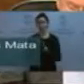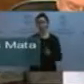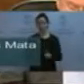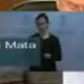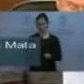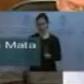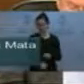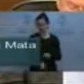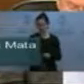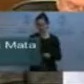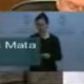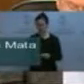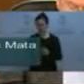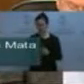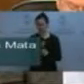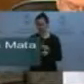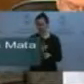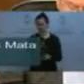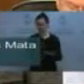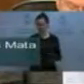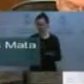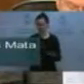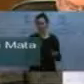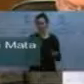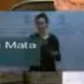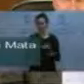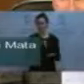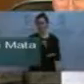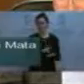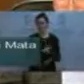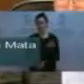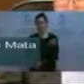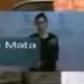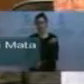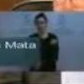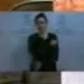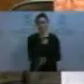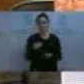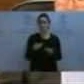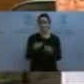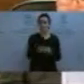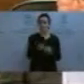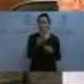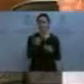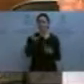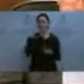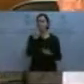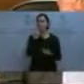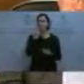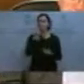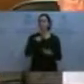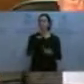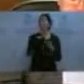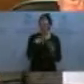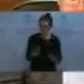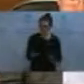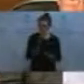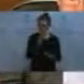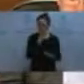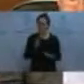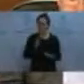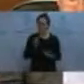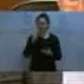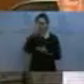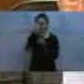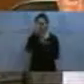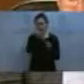entrar a valorar cuándo metí yo la pregunta, el por qué la metí, lo que me dijo en aquel entonces y lo que me tiene que decir ahora y lo que cree